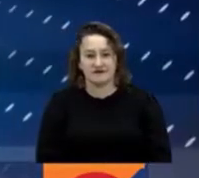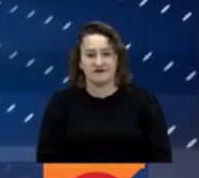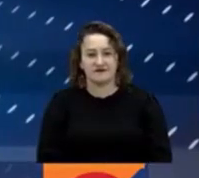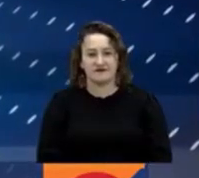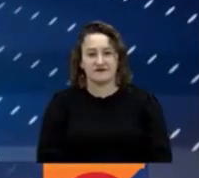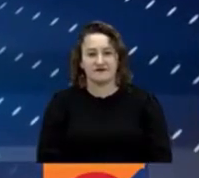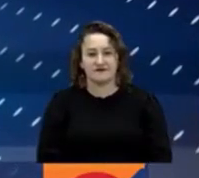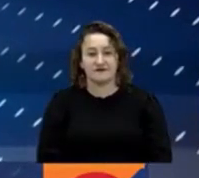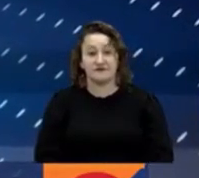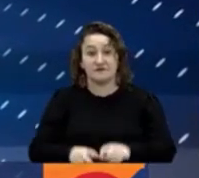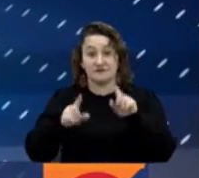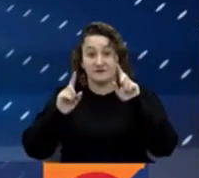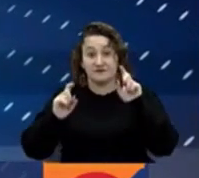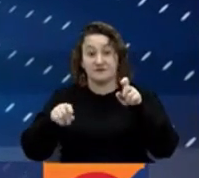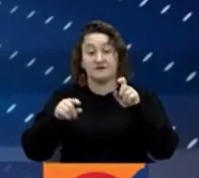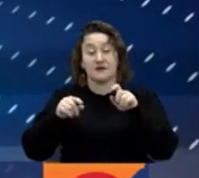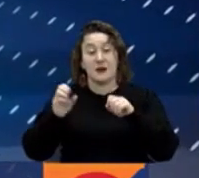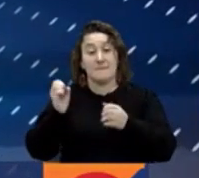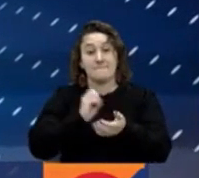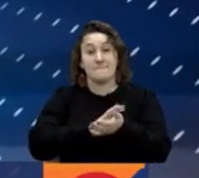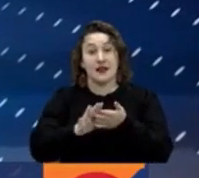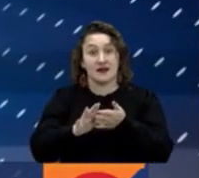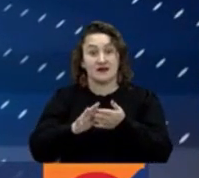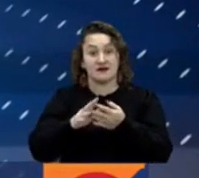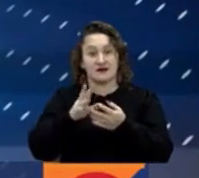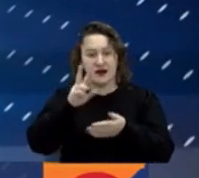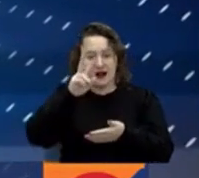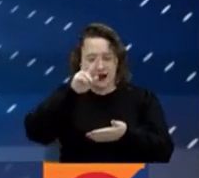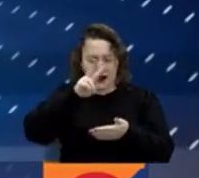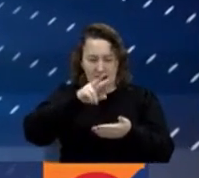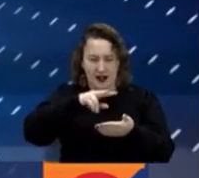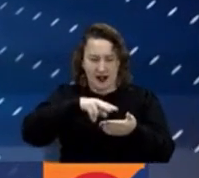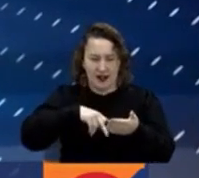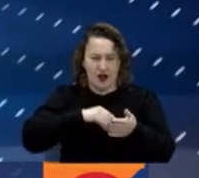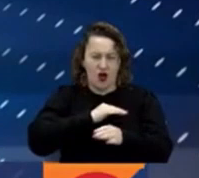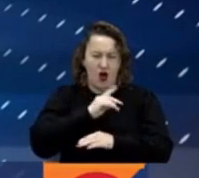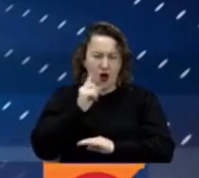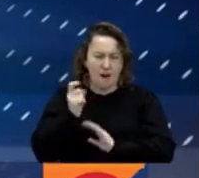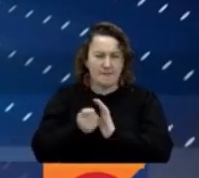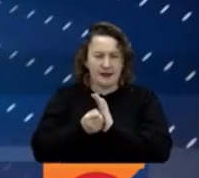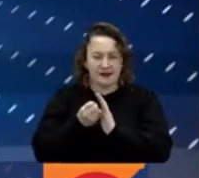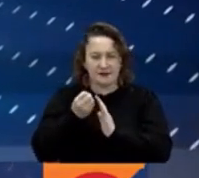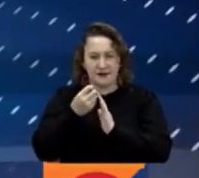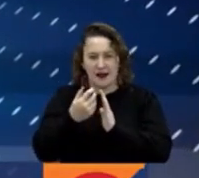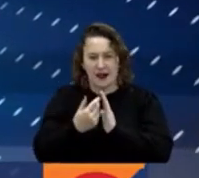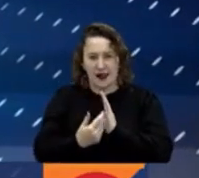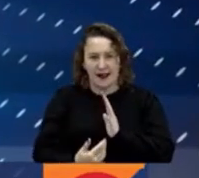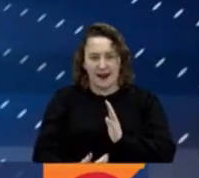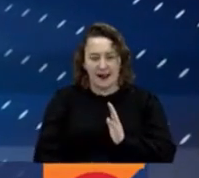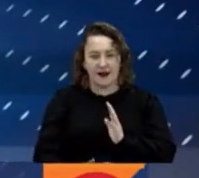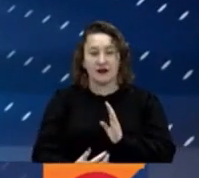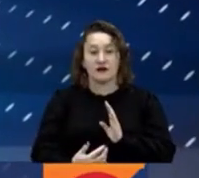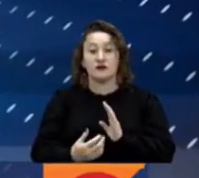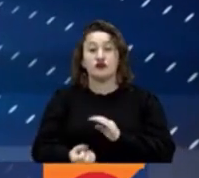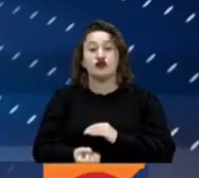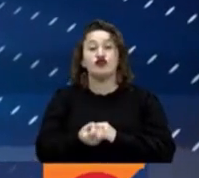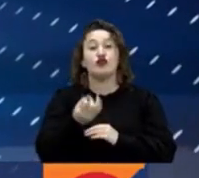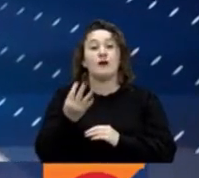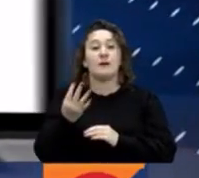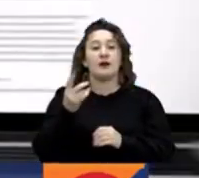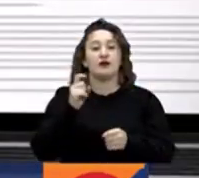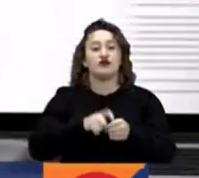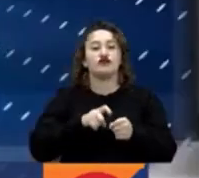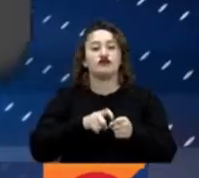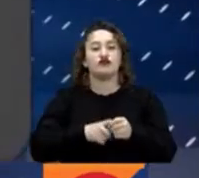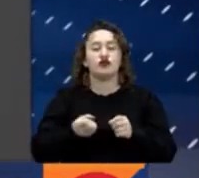www.fundacioncarolina.es. De clic en la pestaña Becas, lea con atención la descripción de la convocatoria, sus categorías y el número de cupos,